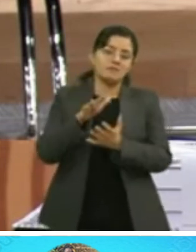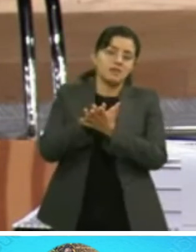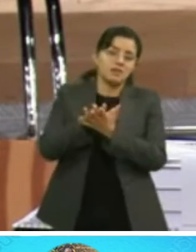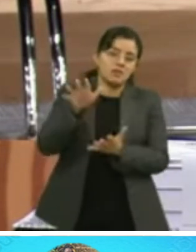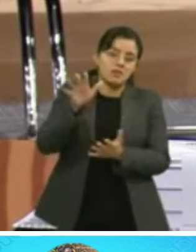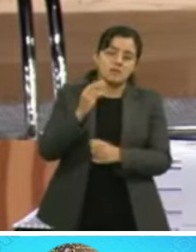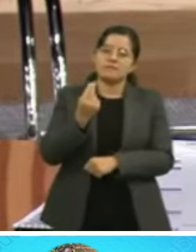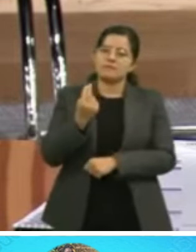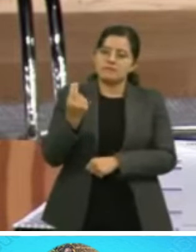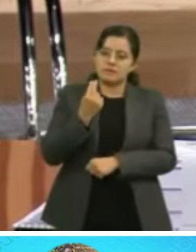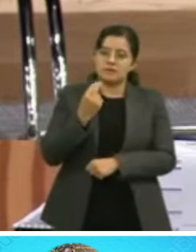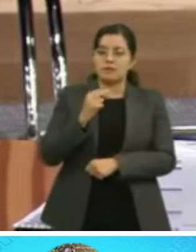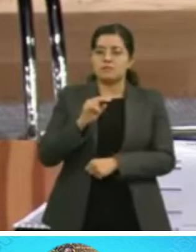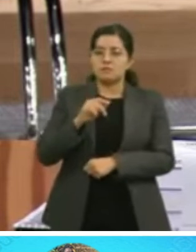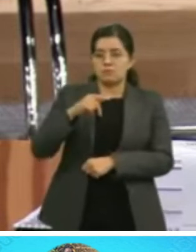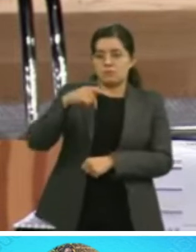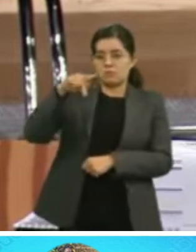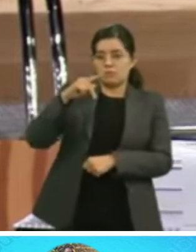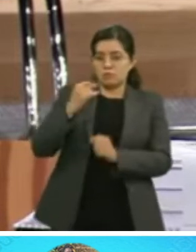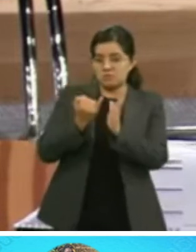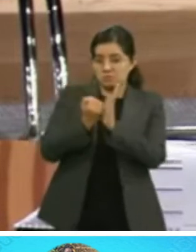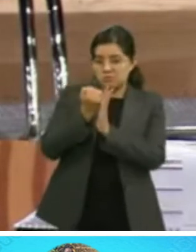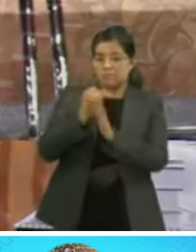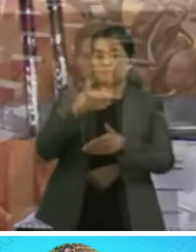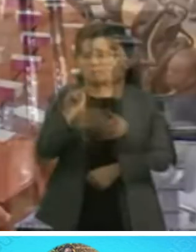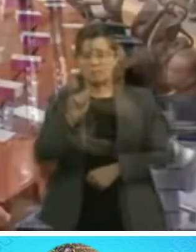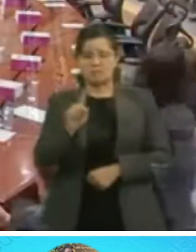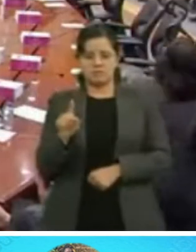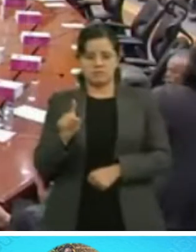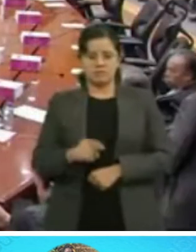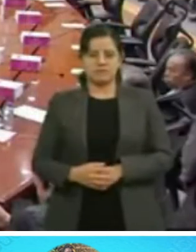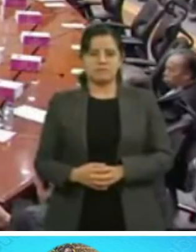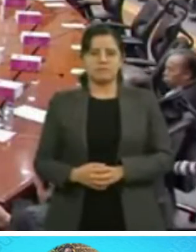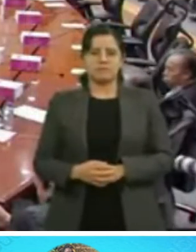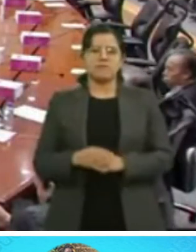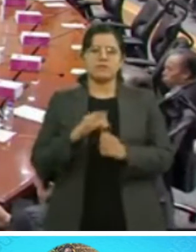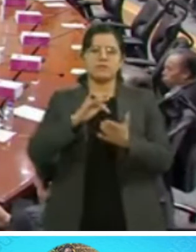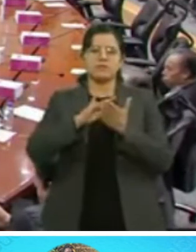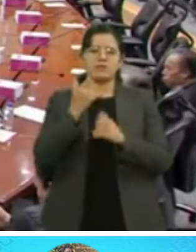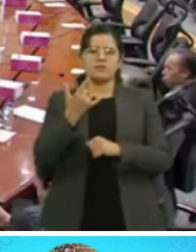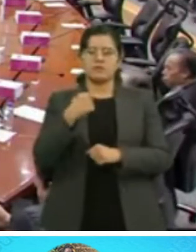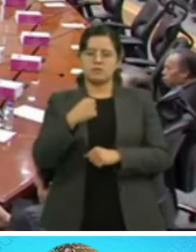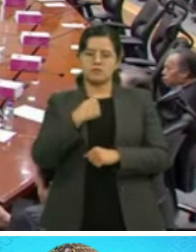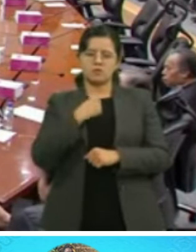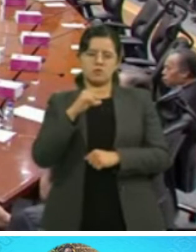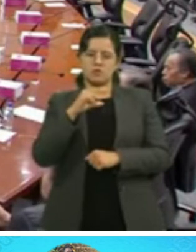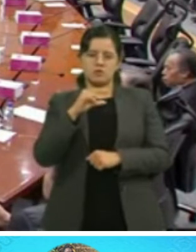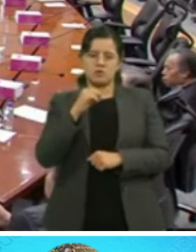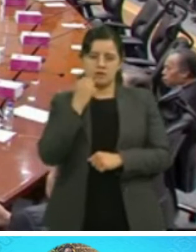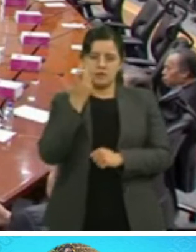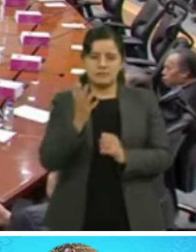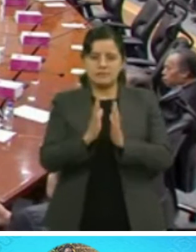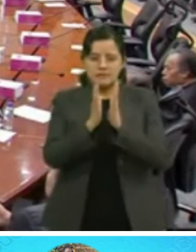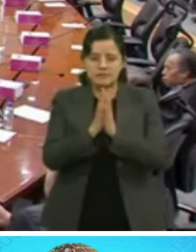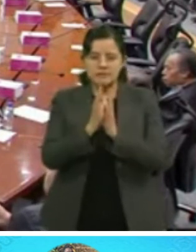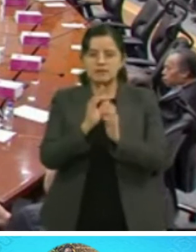tendrá que asumir también las consecuencias de sus decisiones. Gracias. Había estado en la disyuntiva sobre intervenir o no